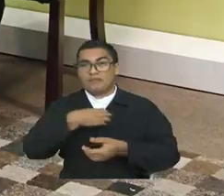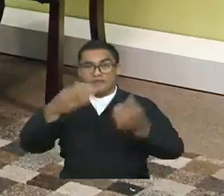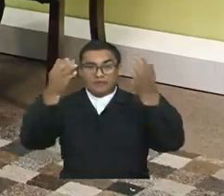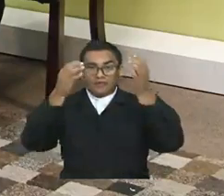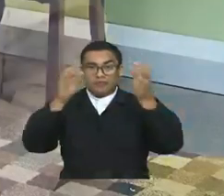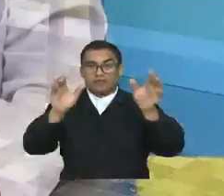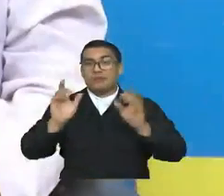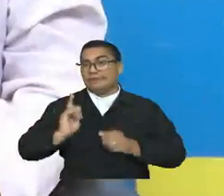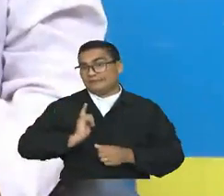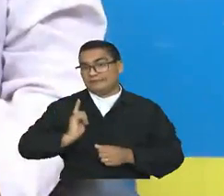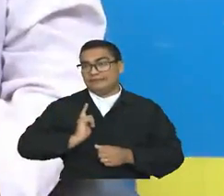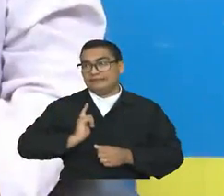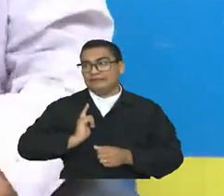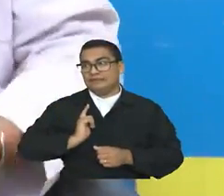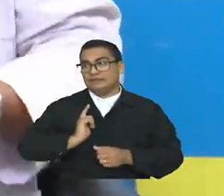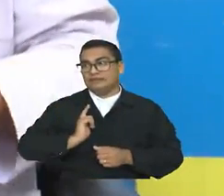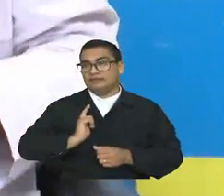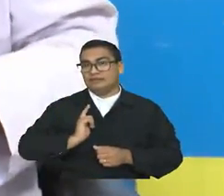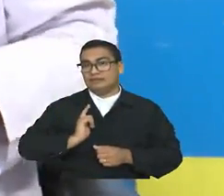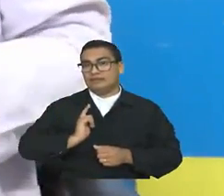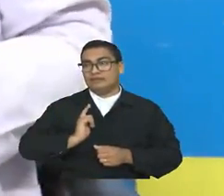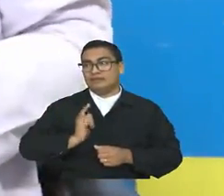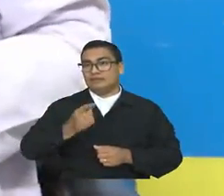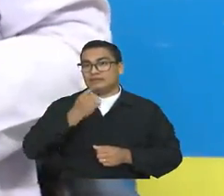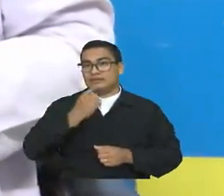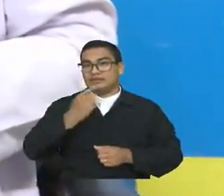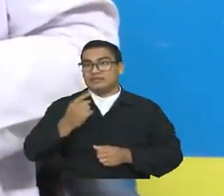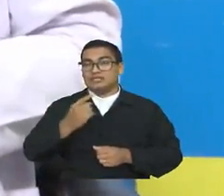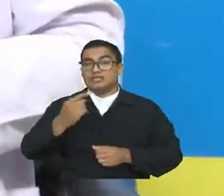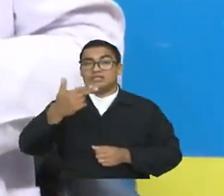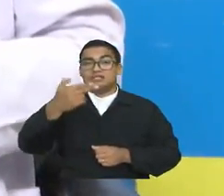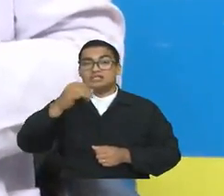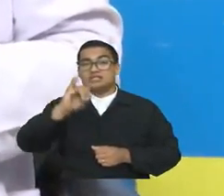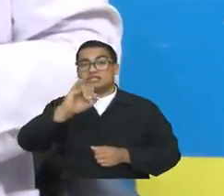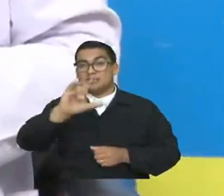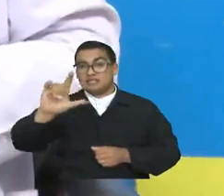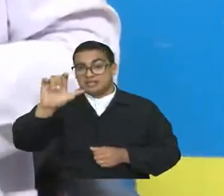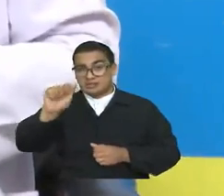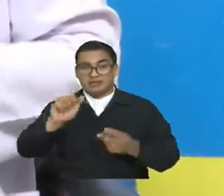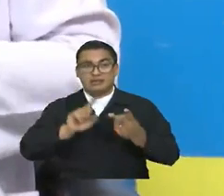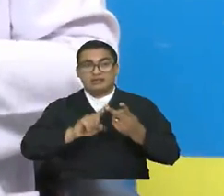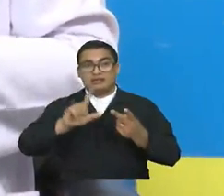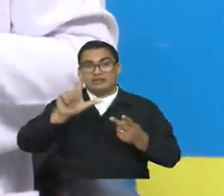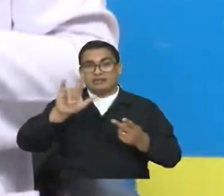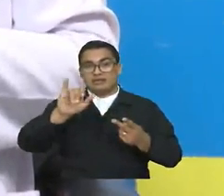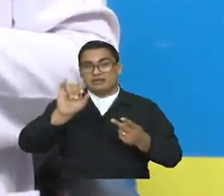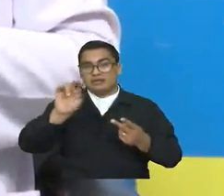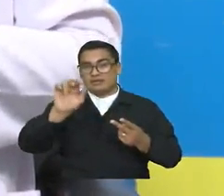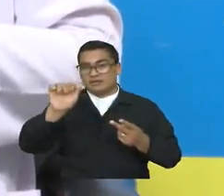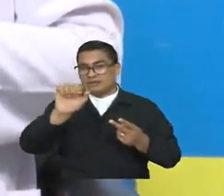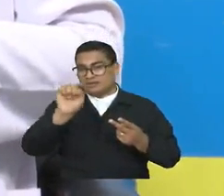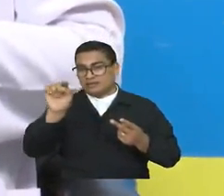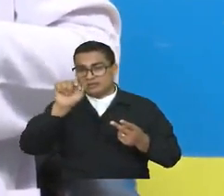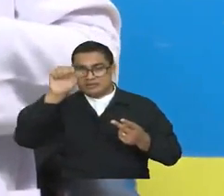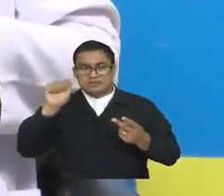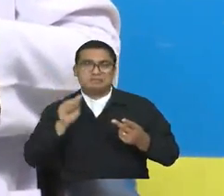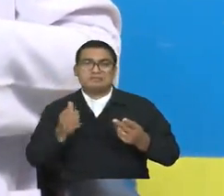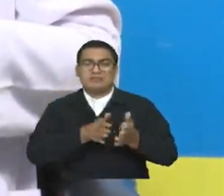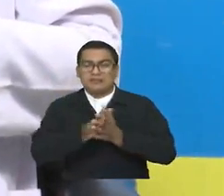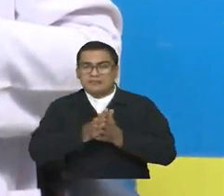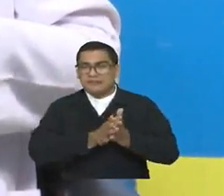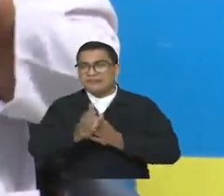omega en nuestra dieta. Tenemos la chía, tenemos la linaza, que son muy ricas en omega.